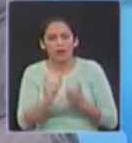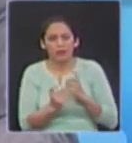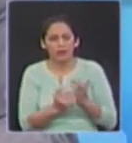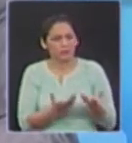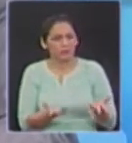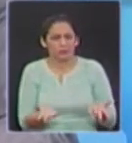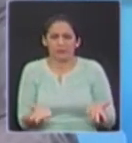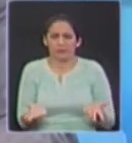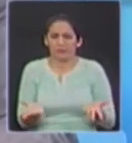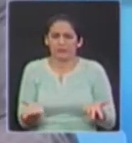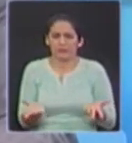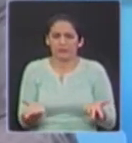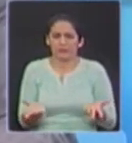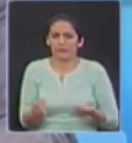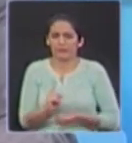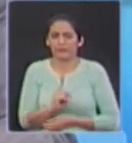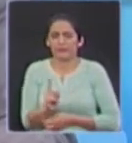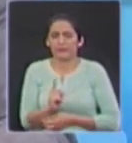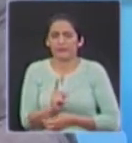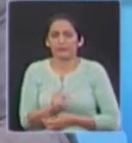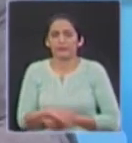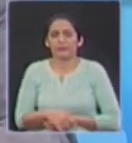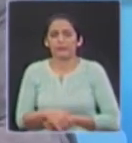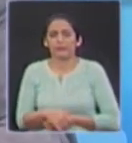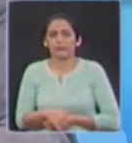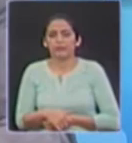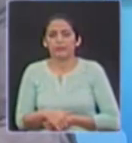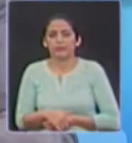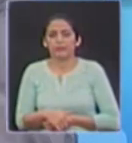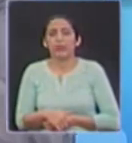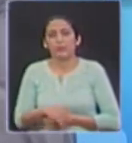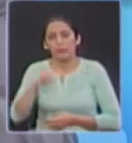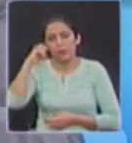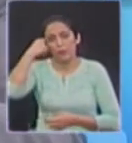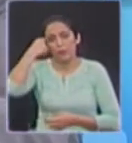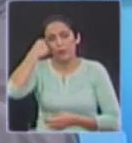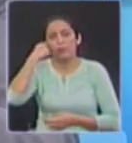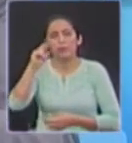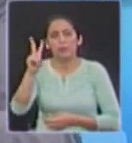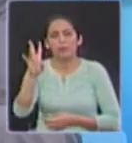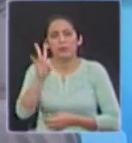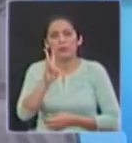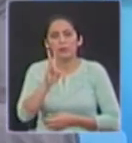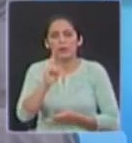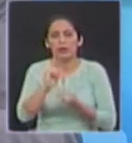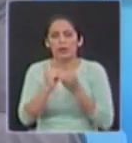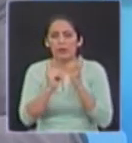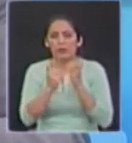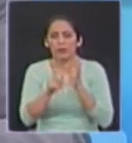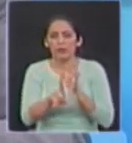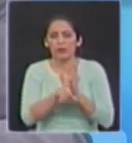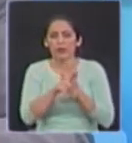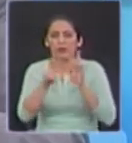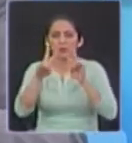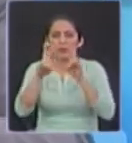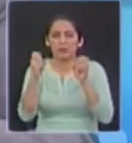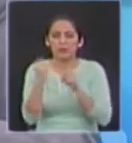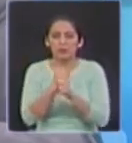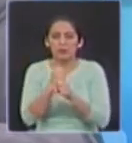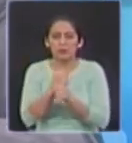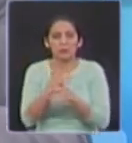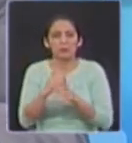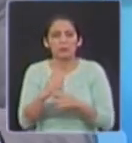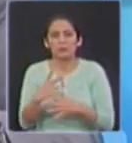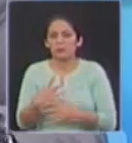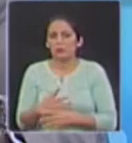en la competitividad. Hemos tenido más de 27 reformas en temas laborales, financieros, de seguridad social, de